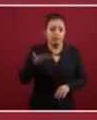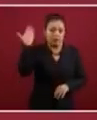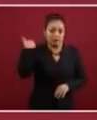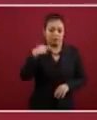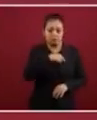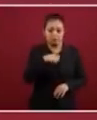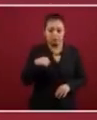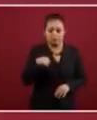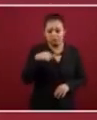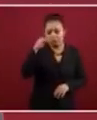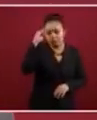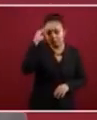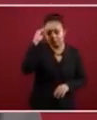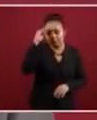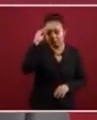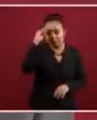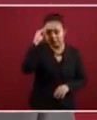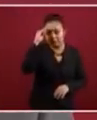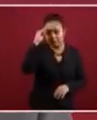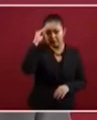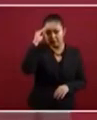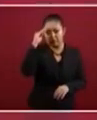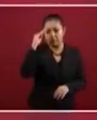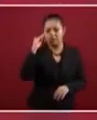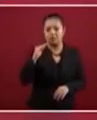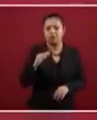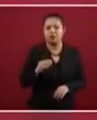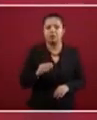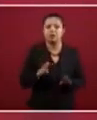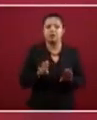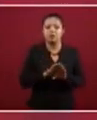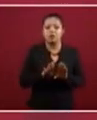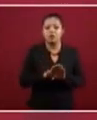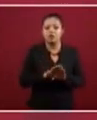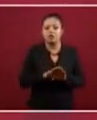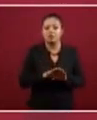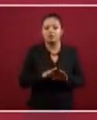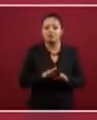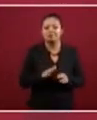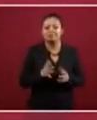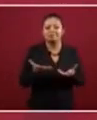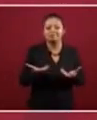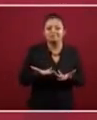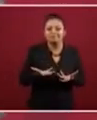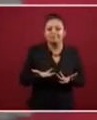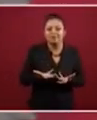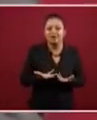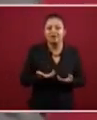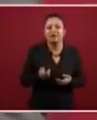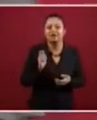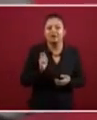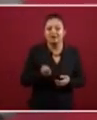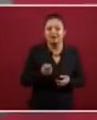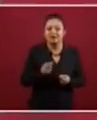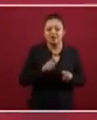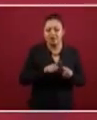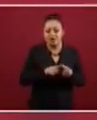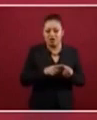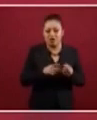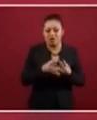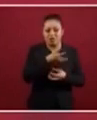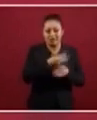de esta marcha sui generis, como te comento, terminarán en el famoso rancho que tiene en Palenque, así que estaremos al pendiente. Y pues